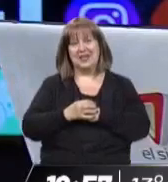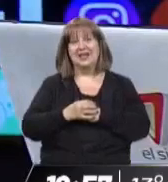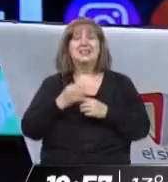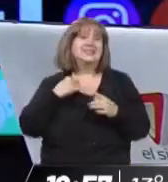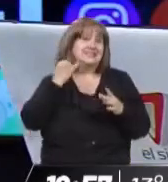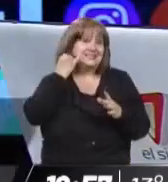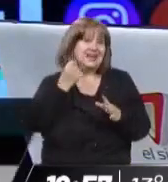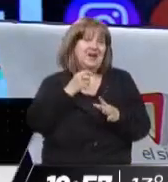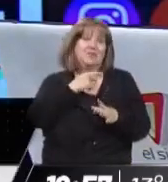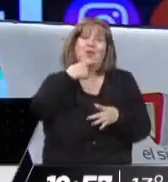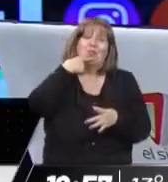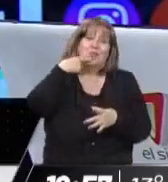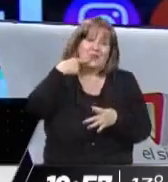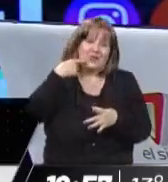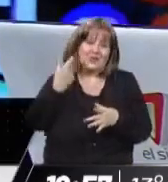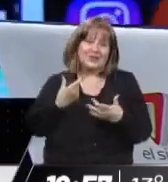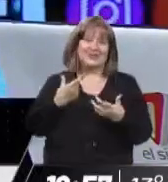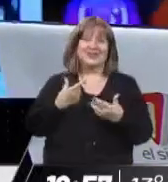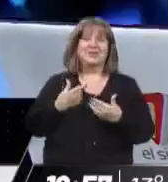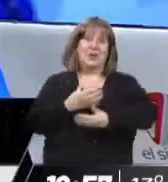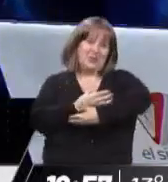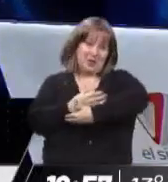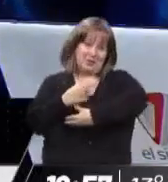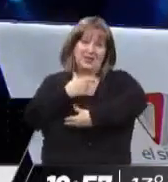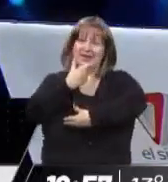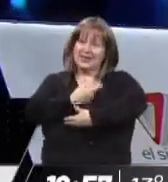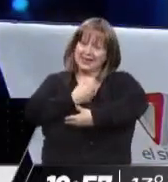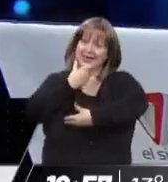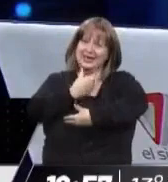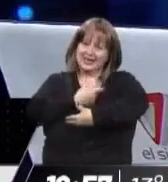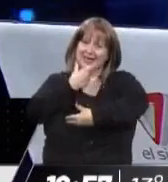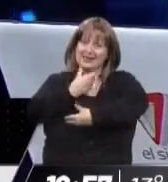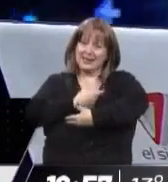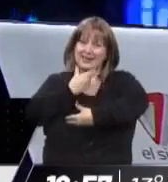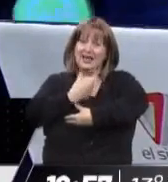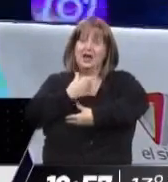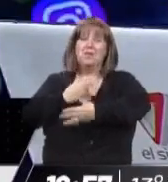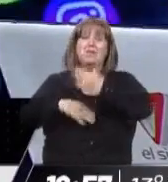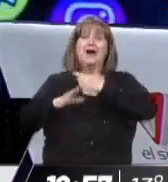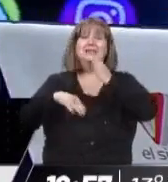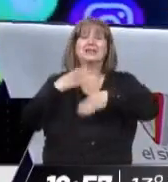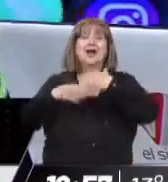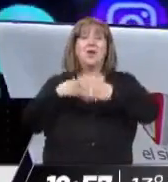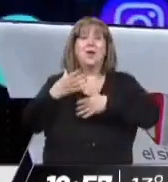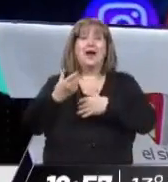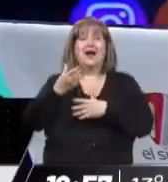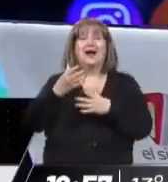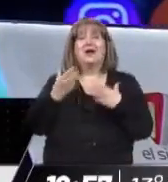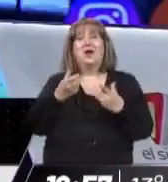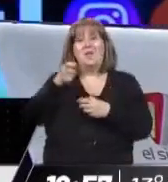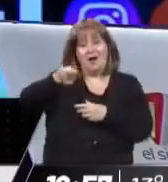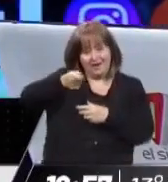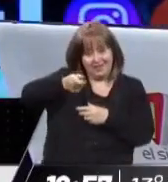Si hay algo tan tierno como la risa de un bebé. Sí. Y más si está jugando con un perro y una linterna. Miren lo que son